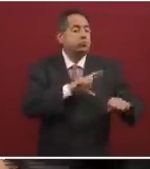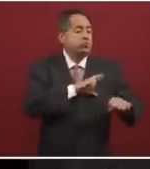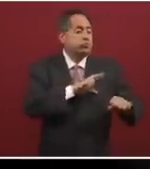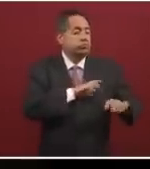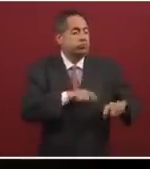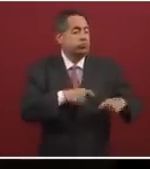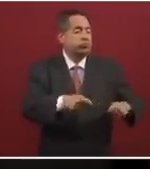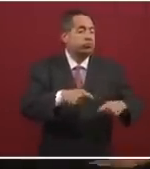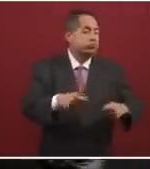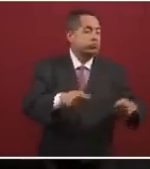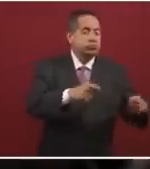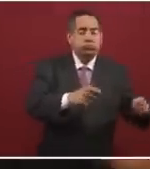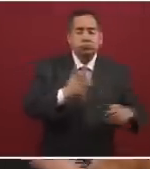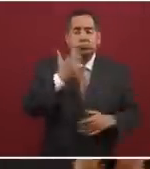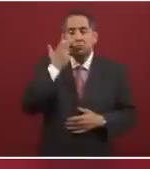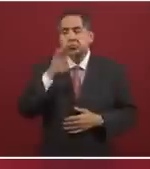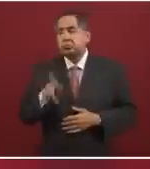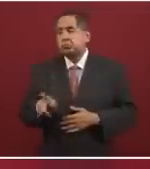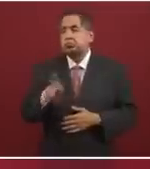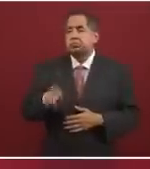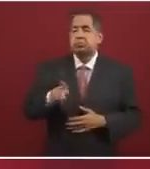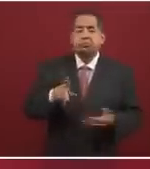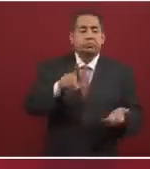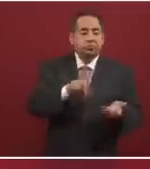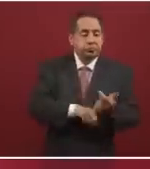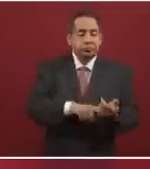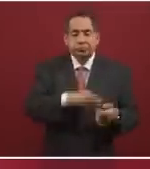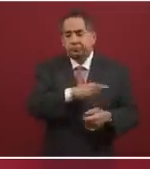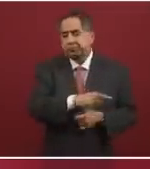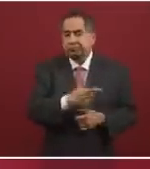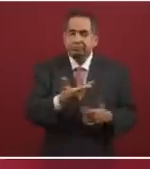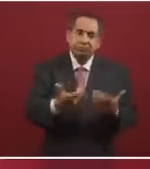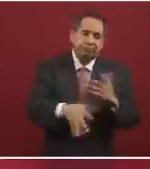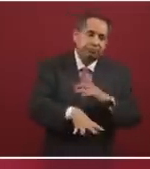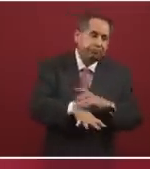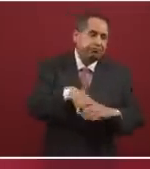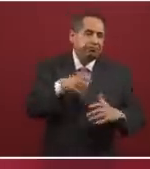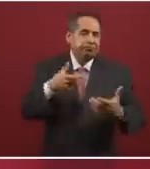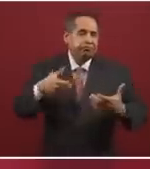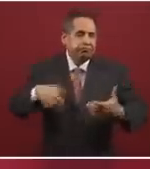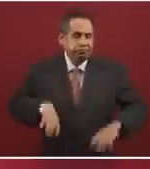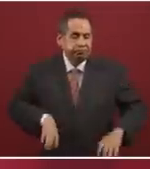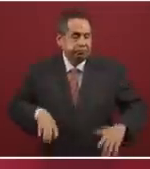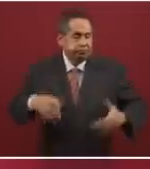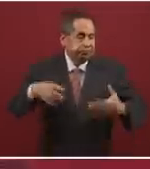el parapeto para saquear.